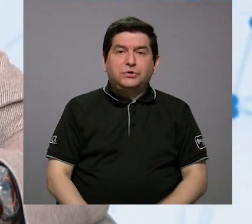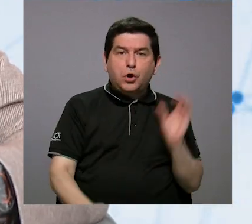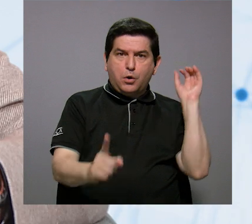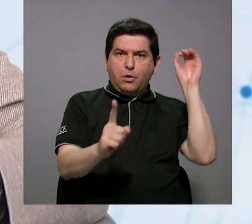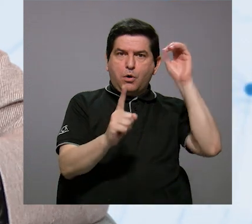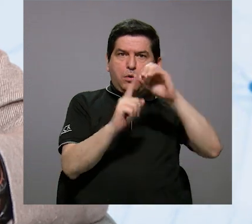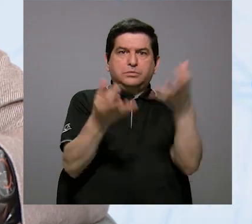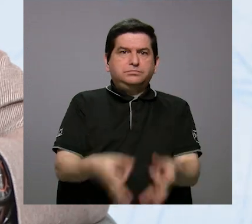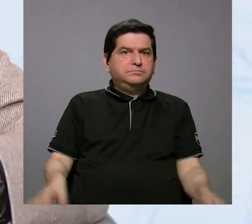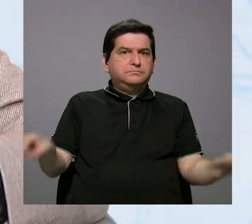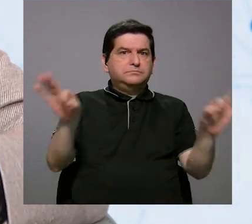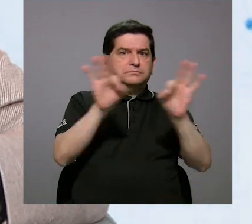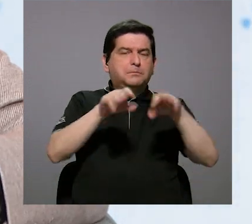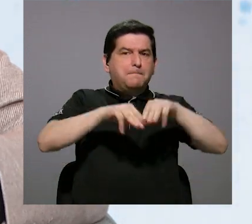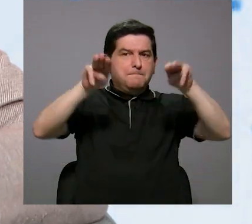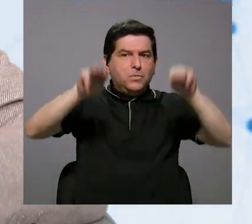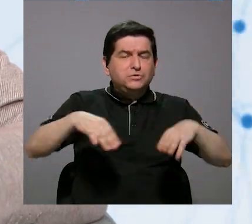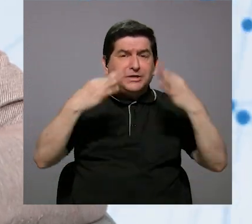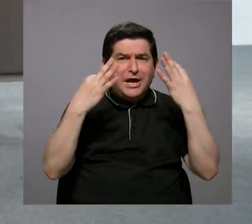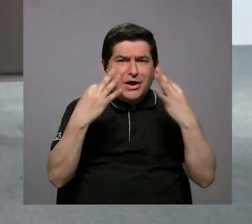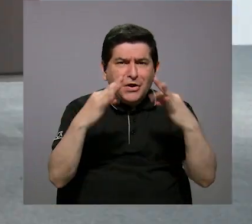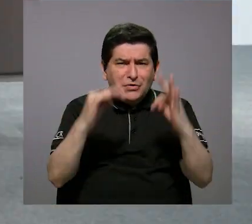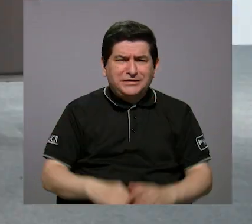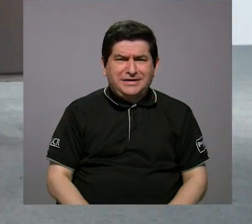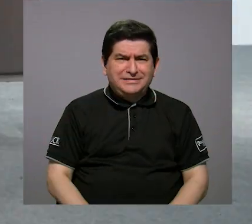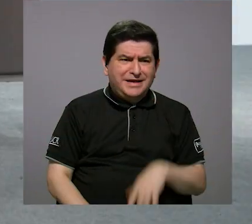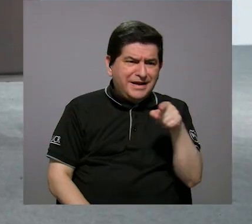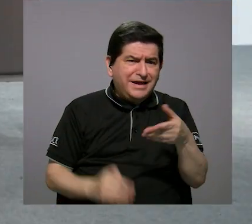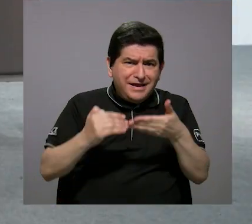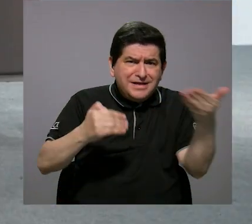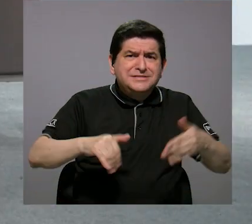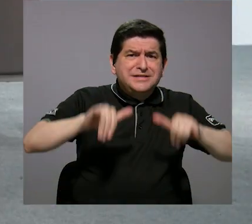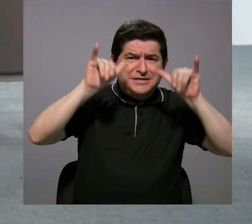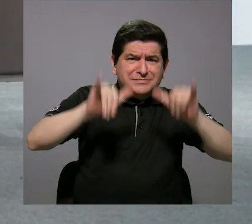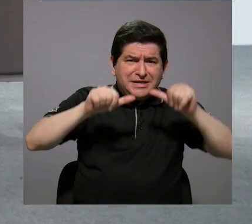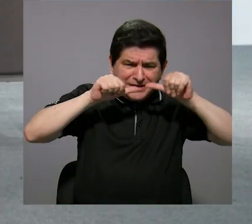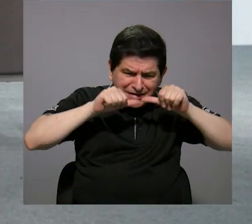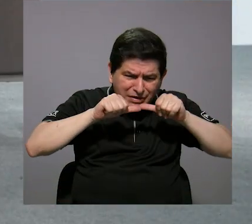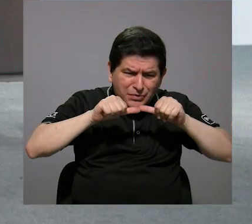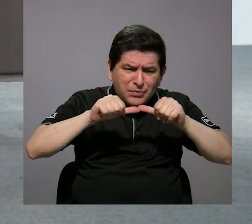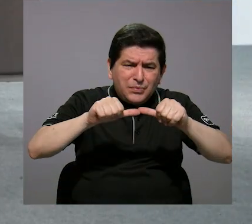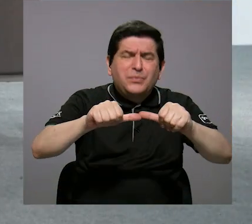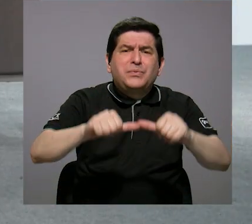de los objetivos más importantes de los museos es tratar de que estos objetos se mantengan